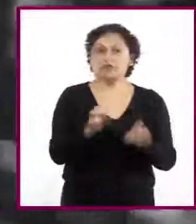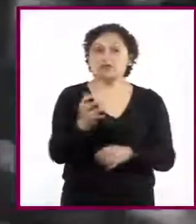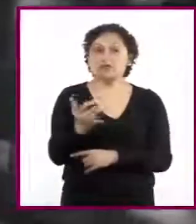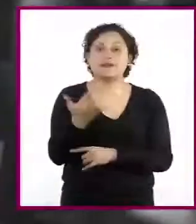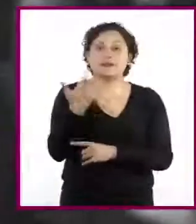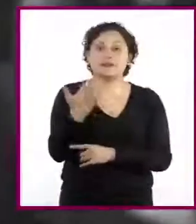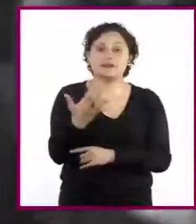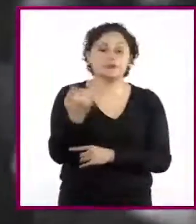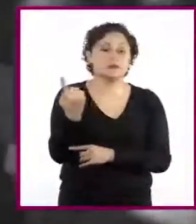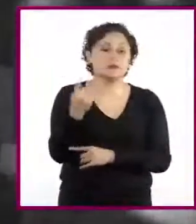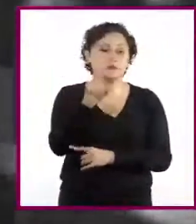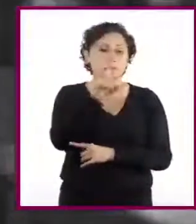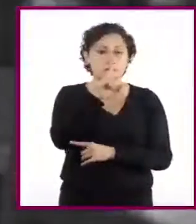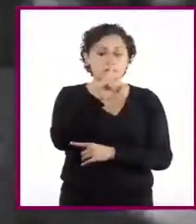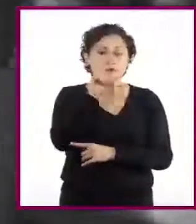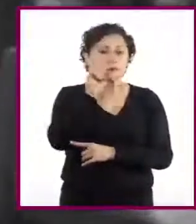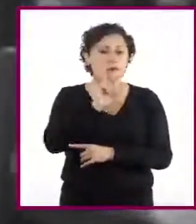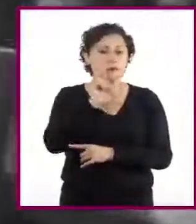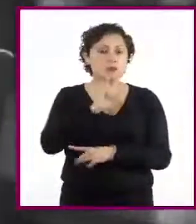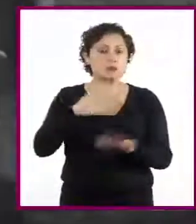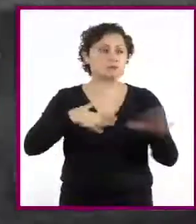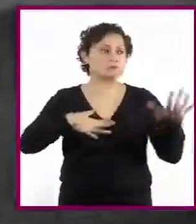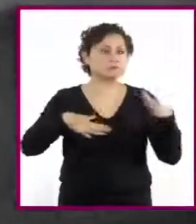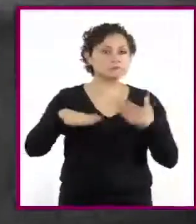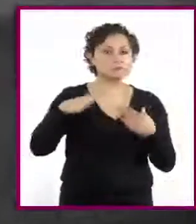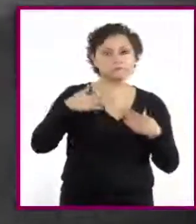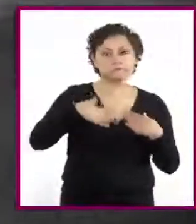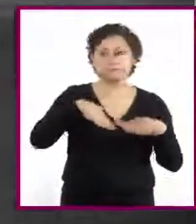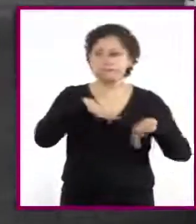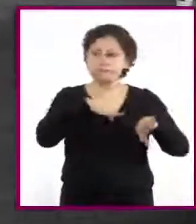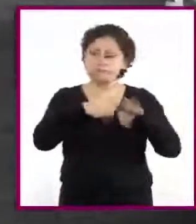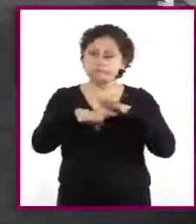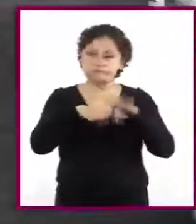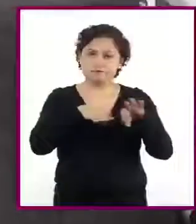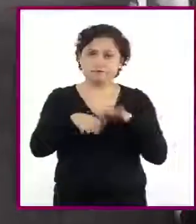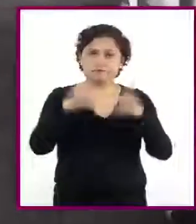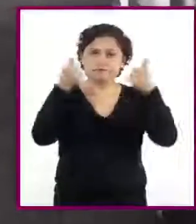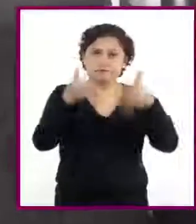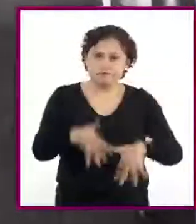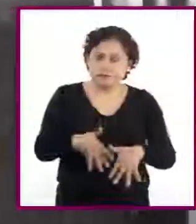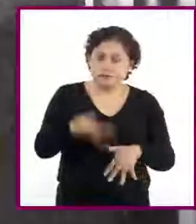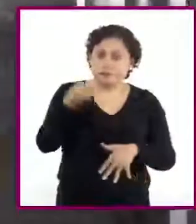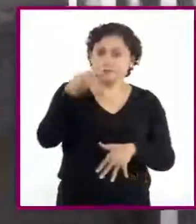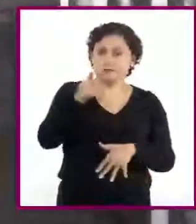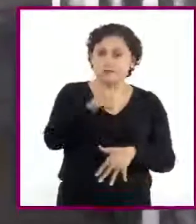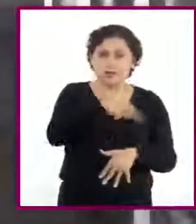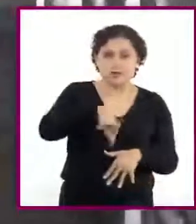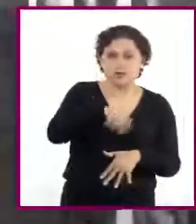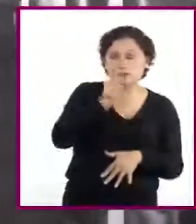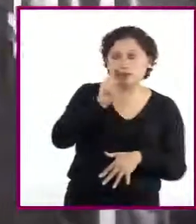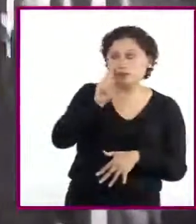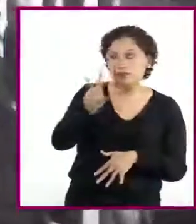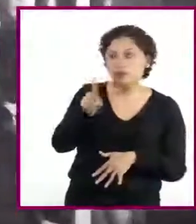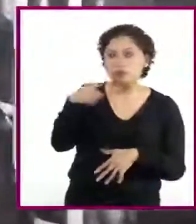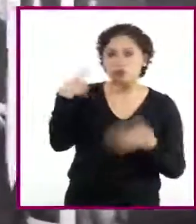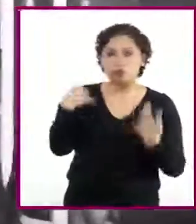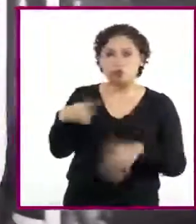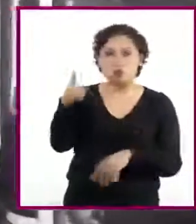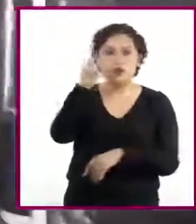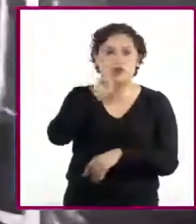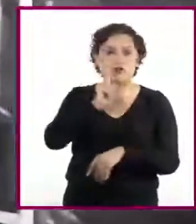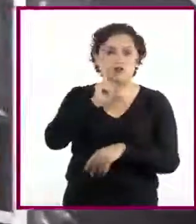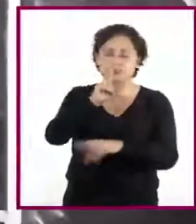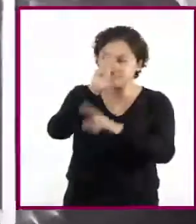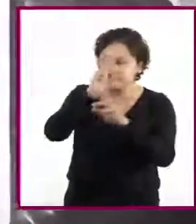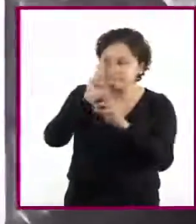sido simplemente una costurera cansada, pero muchos vieron en ella también a una mujer comprometida con la lucha por la igualdad